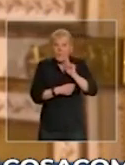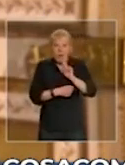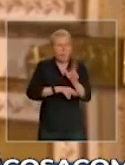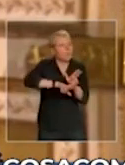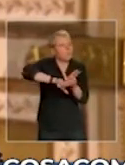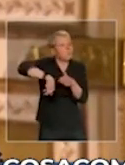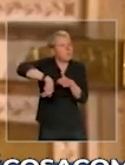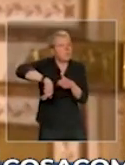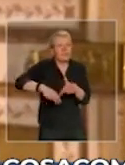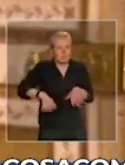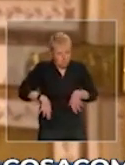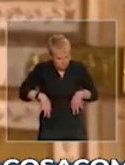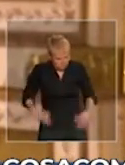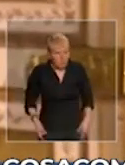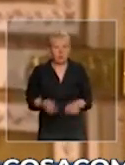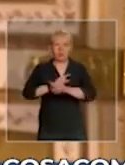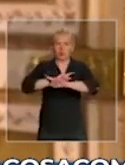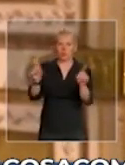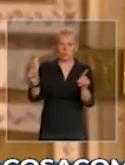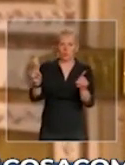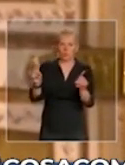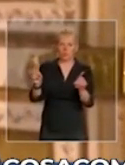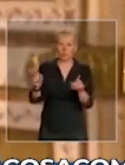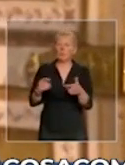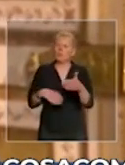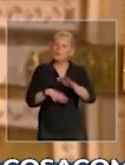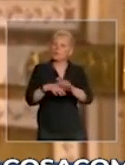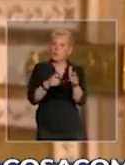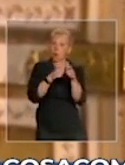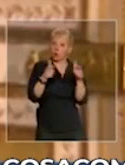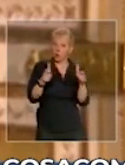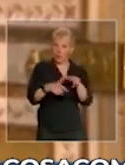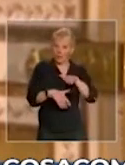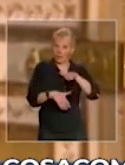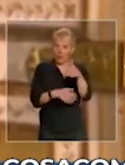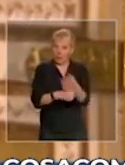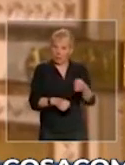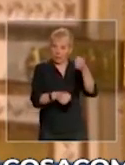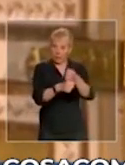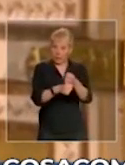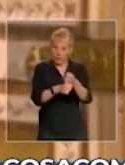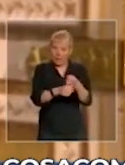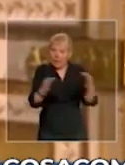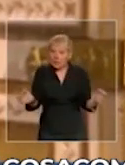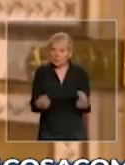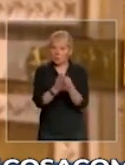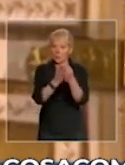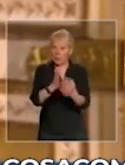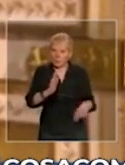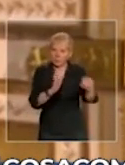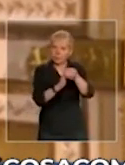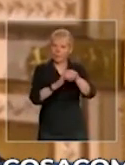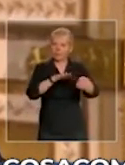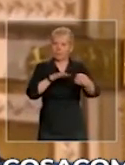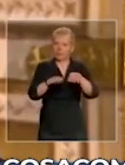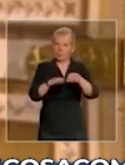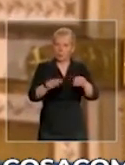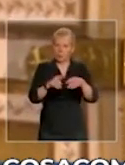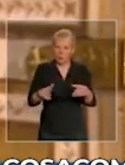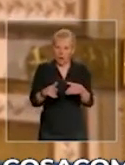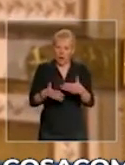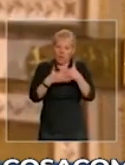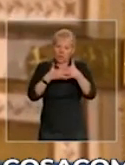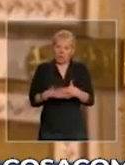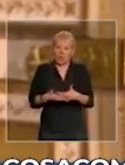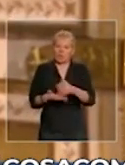ressources. S'agissant des entreprises, nous mettons en place un dispositif exceptionnel de report de